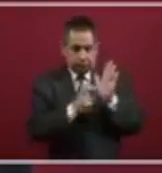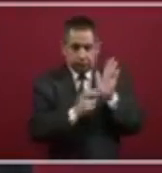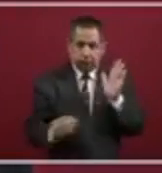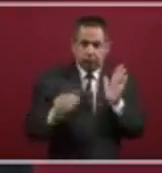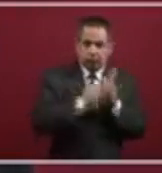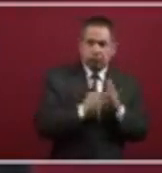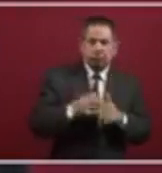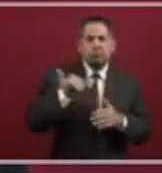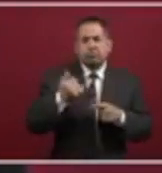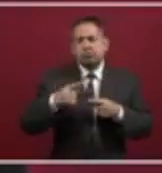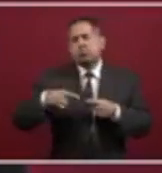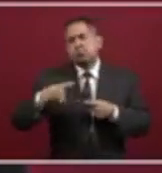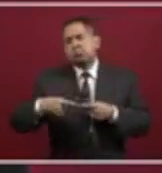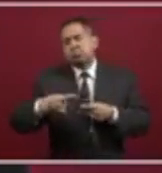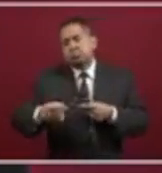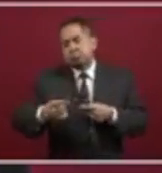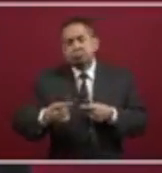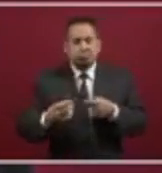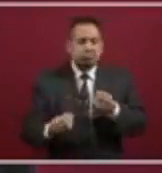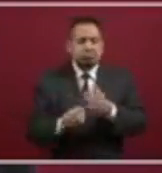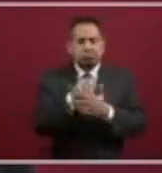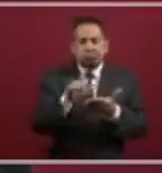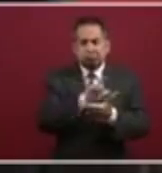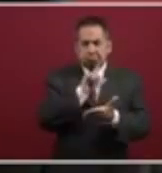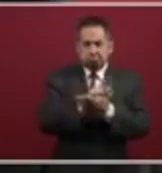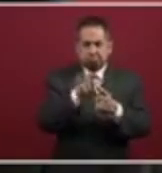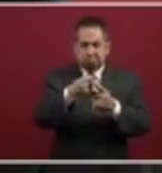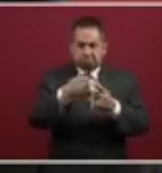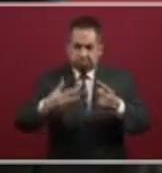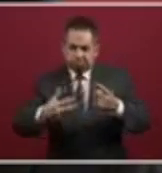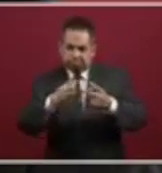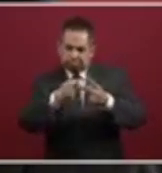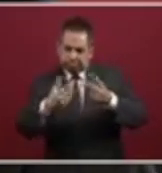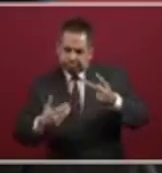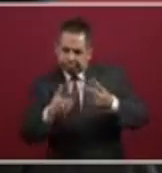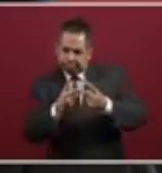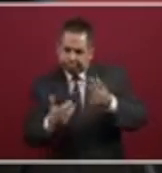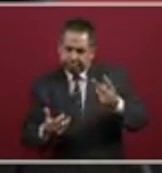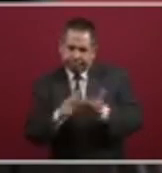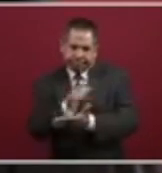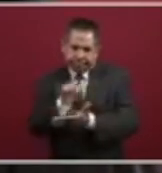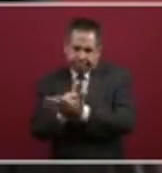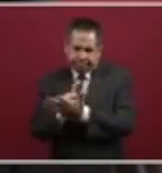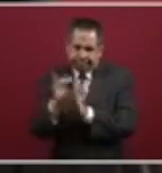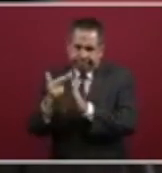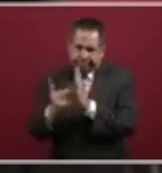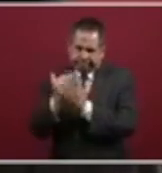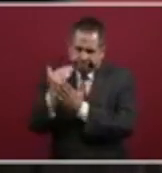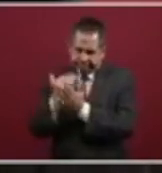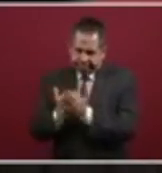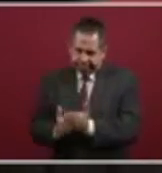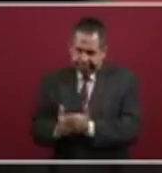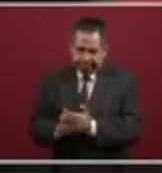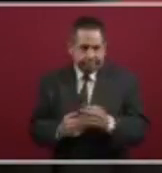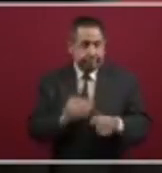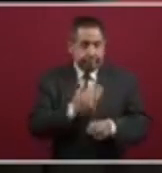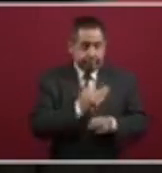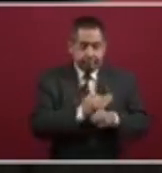aprobar las leyes secundarias, las leyes reglamentarias.